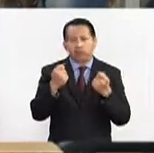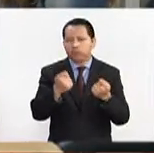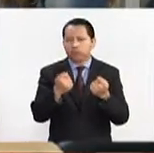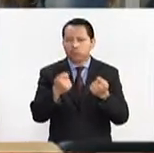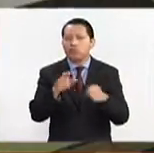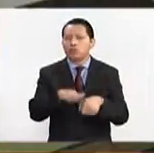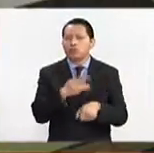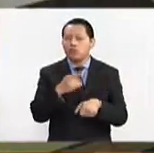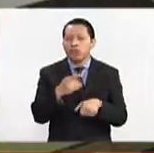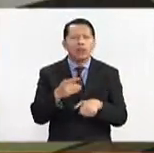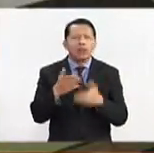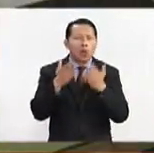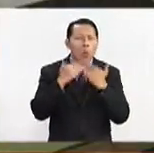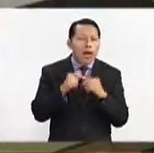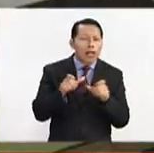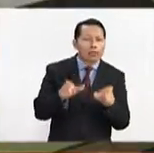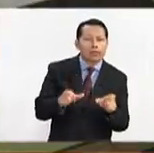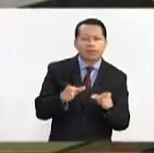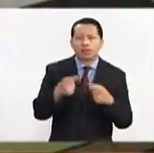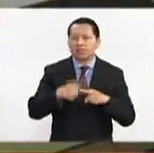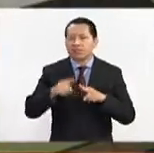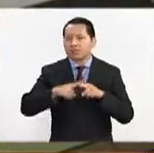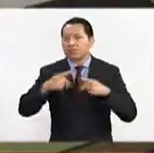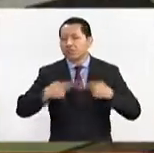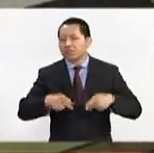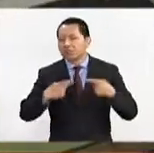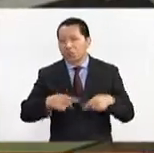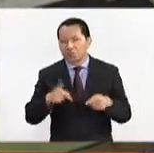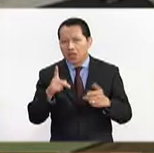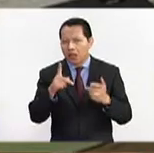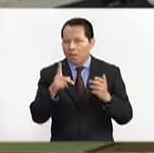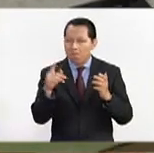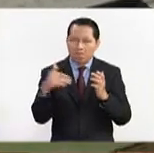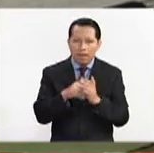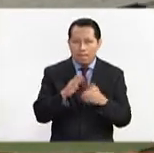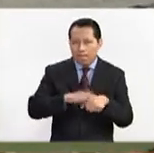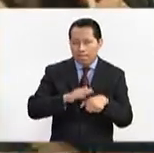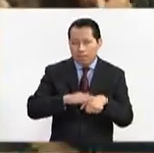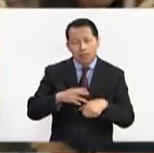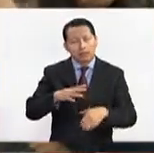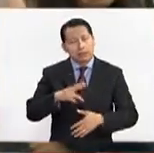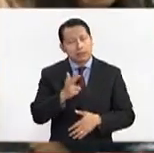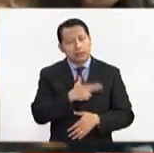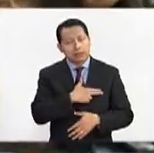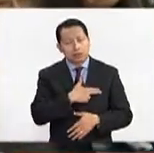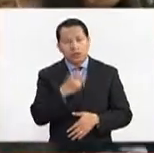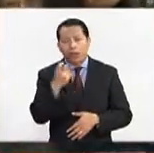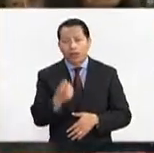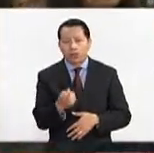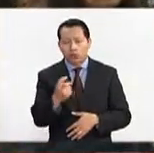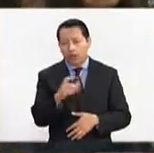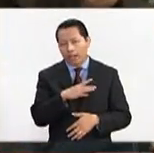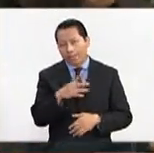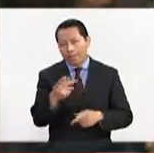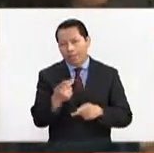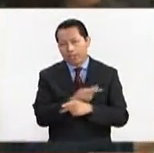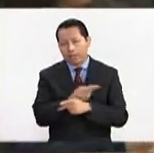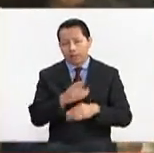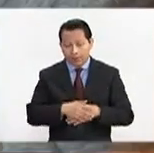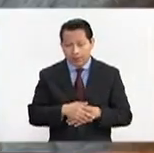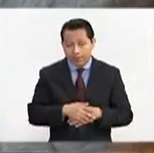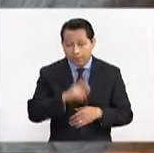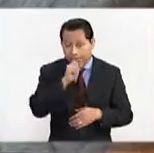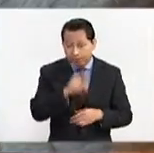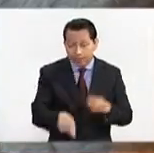integridad y la seguridad de numerosos ciudadanos, de casi 1 millar, que han resultado lesionados en estos incidentes.